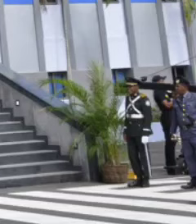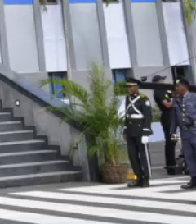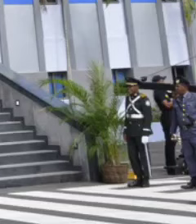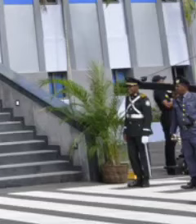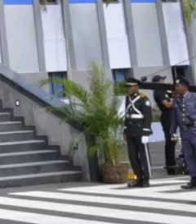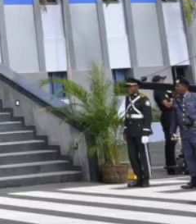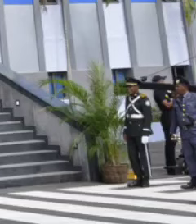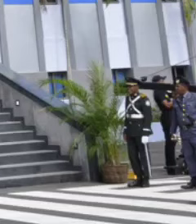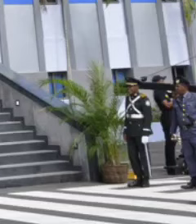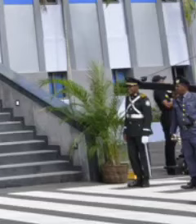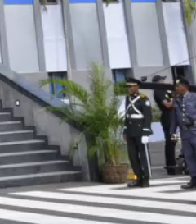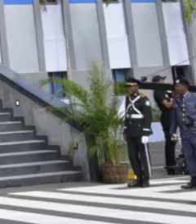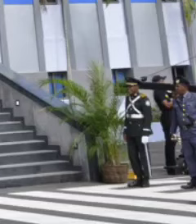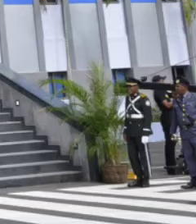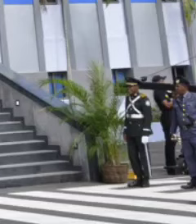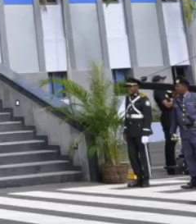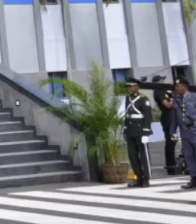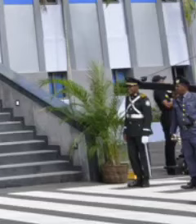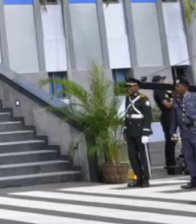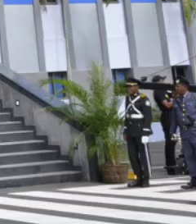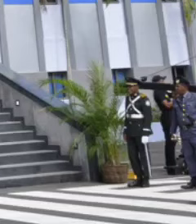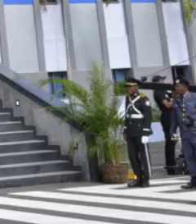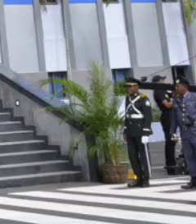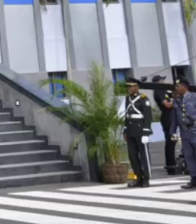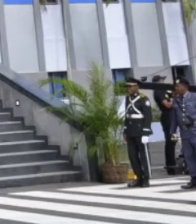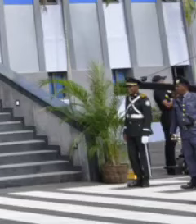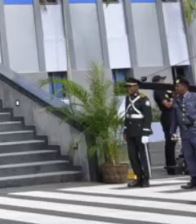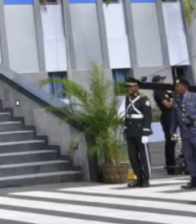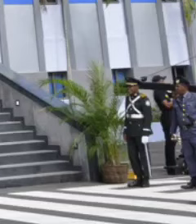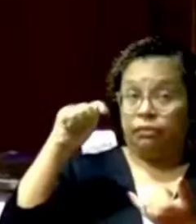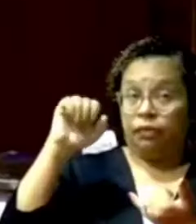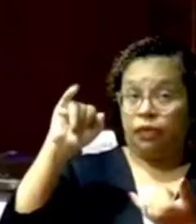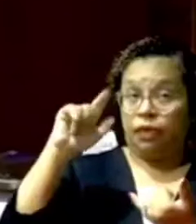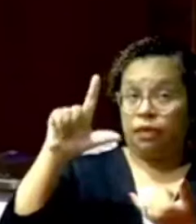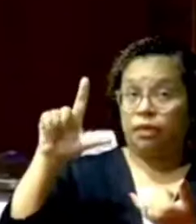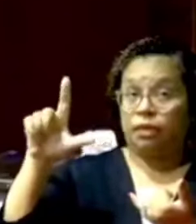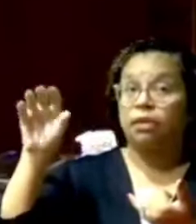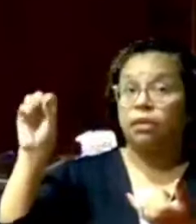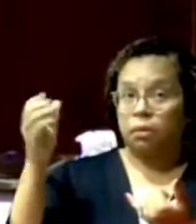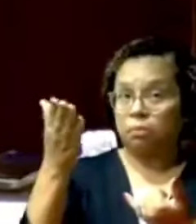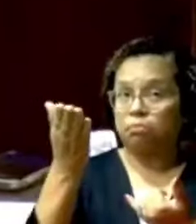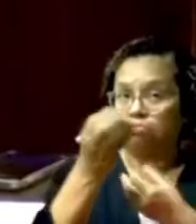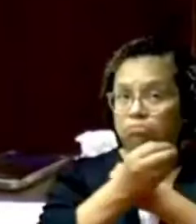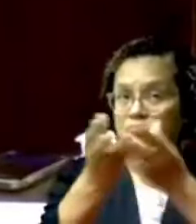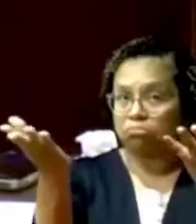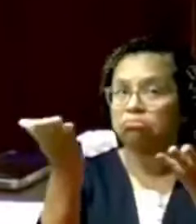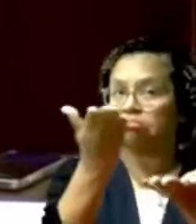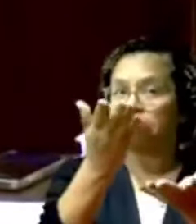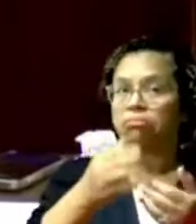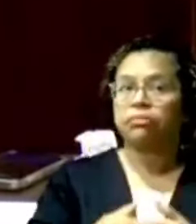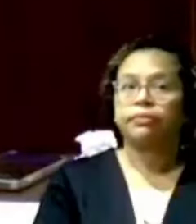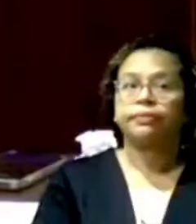el final para que te dé cuenta de todos los detalles. Adelante, diputado Castillo, ahí va.